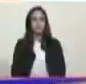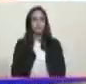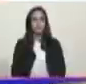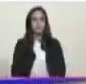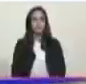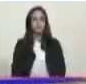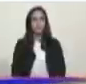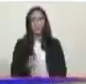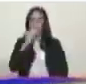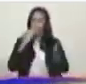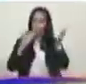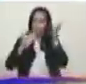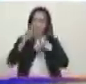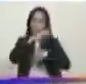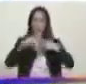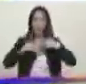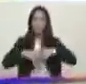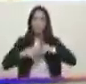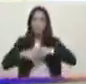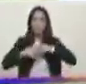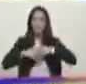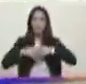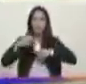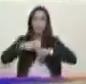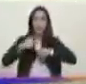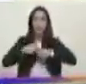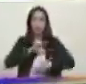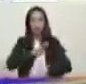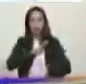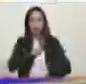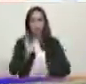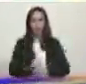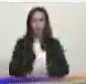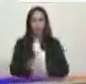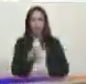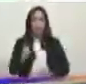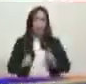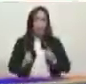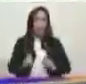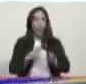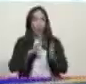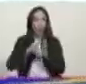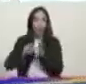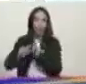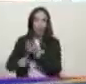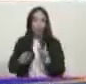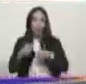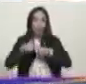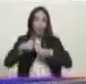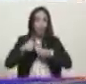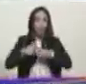Por ahora y por siempre, obsesionado están.